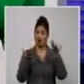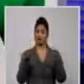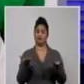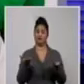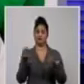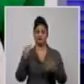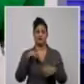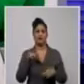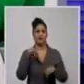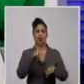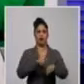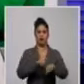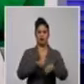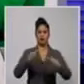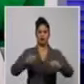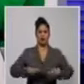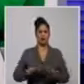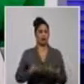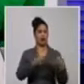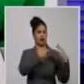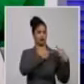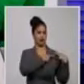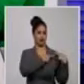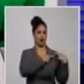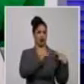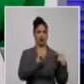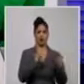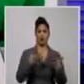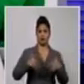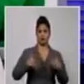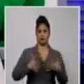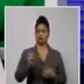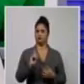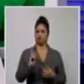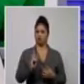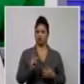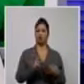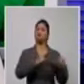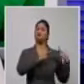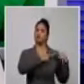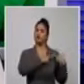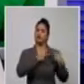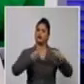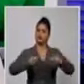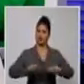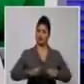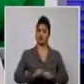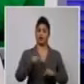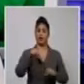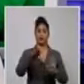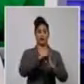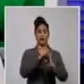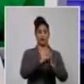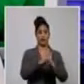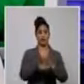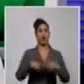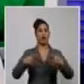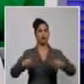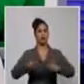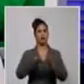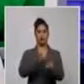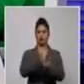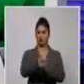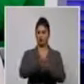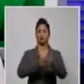para ocuparse. Y realmente son las medidas que se están adoptando y que tienen que seguir arreciando